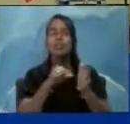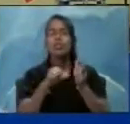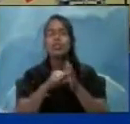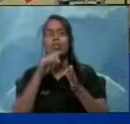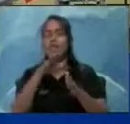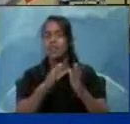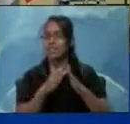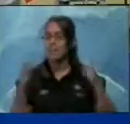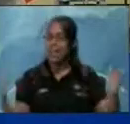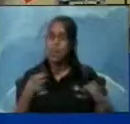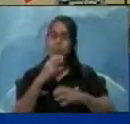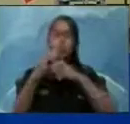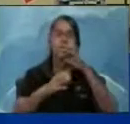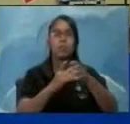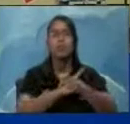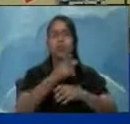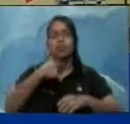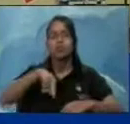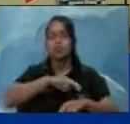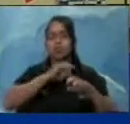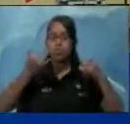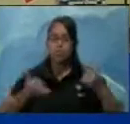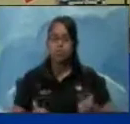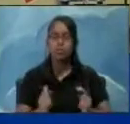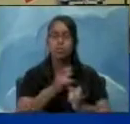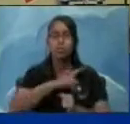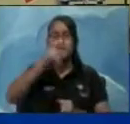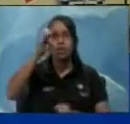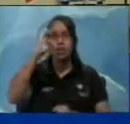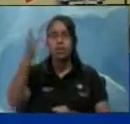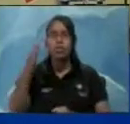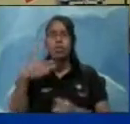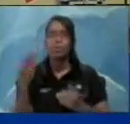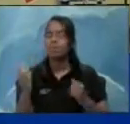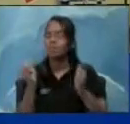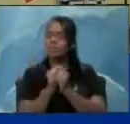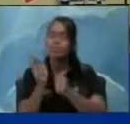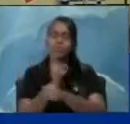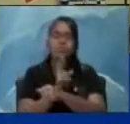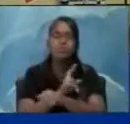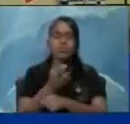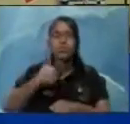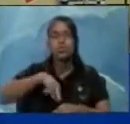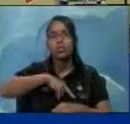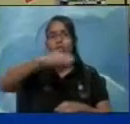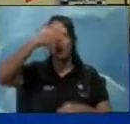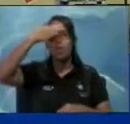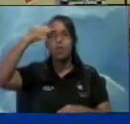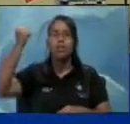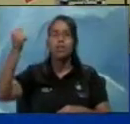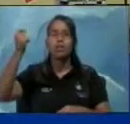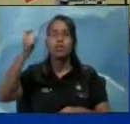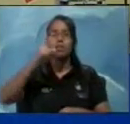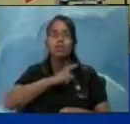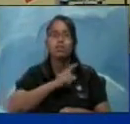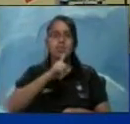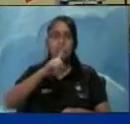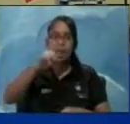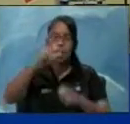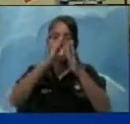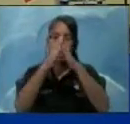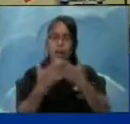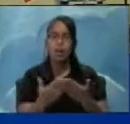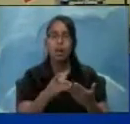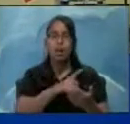problema de nosotros los hijos de Dios que con frecuencia nos olvidamos de la palabra de